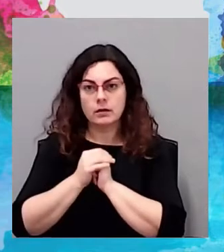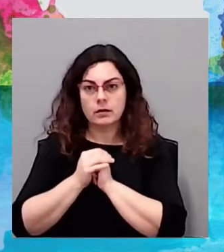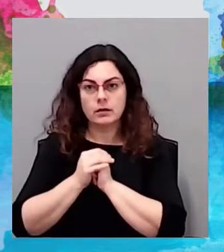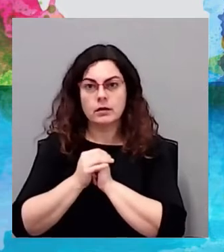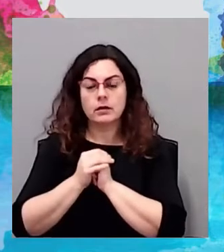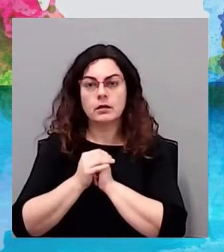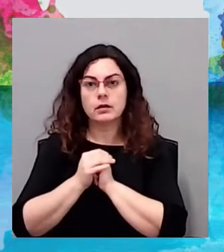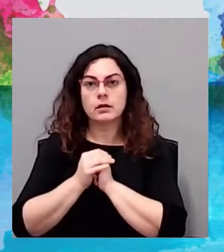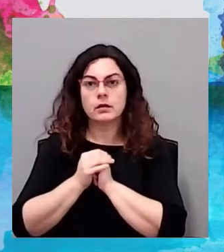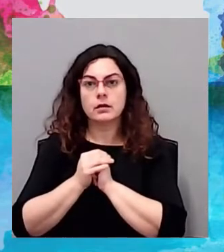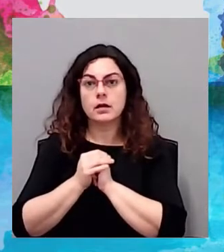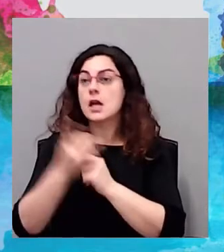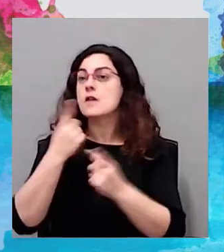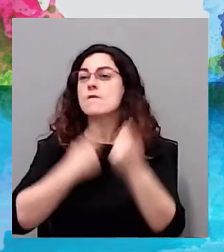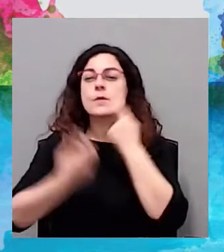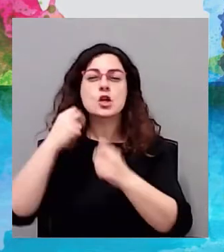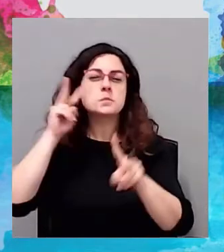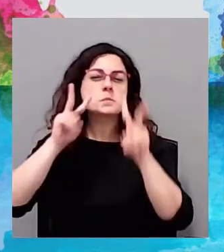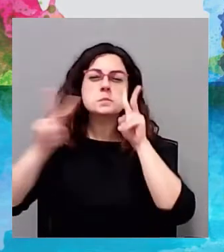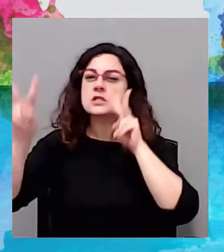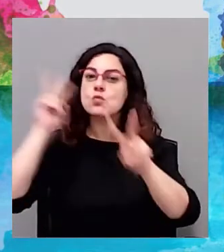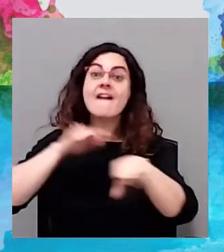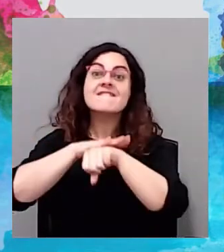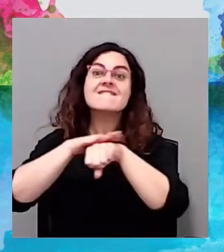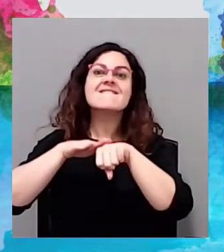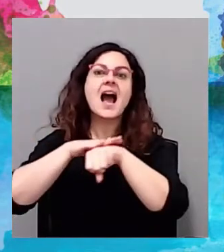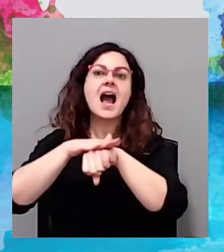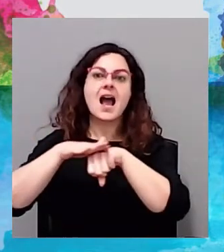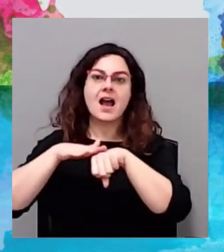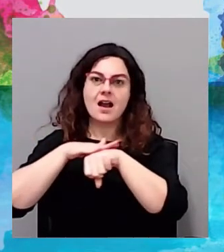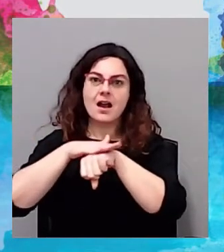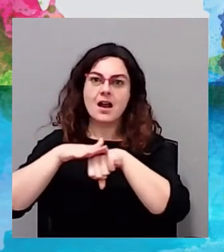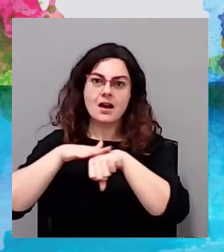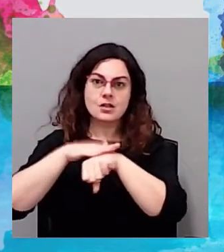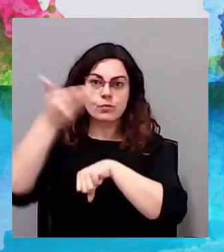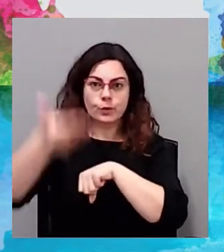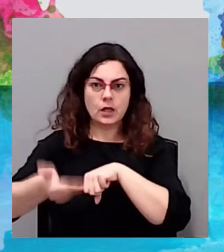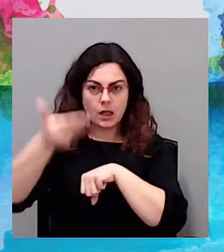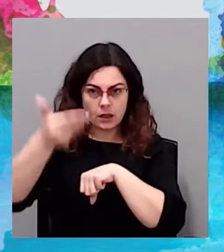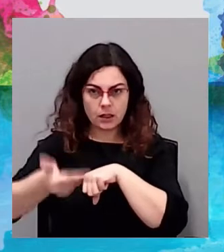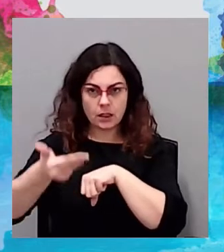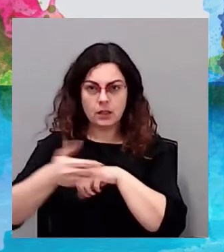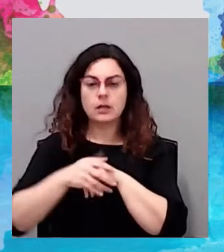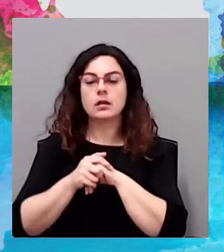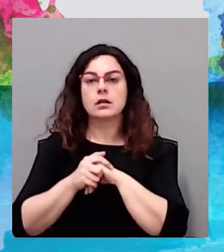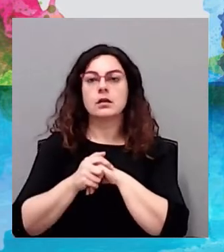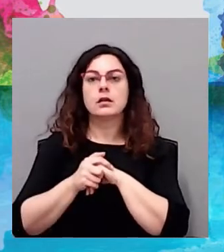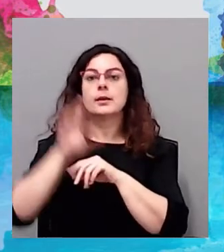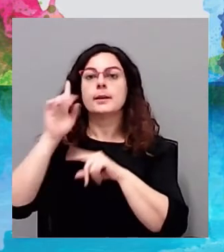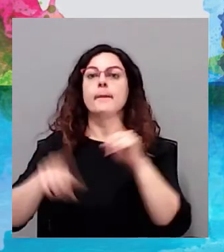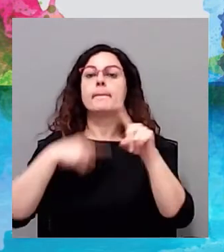La información visual es esencial, no hay que dejar nada que no sea esencial, como acabo de comentar. Y luego es importante ofrecer indicaciones